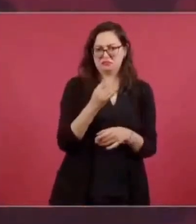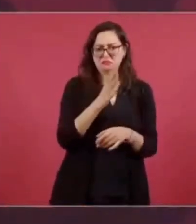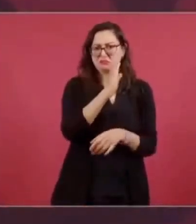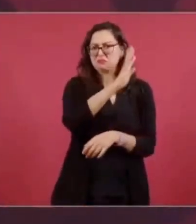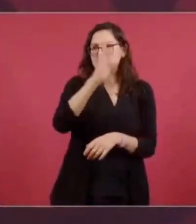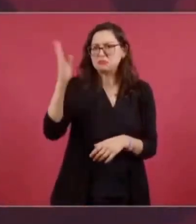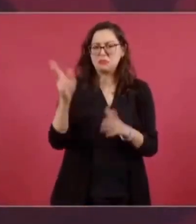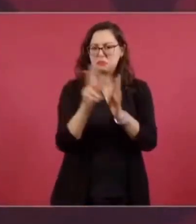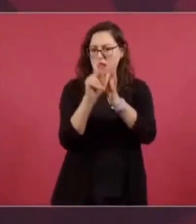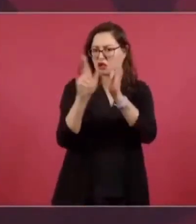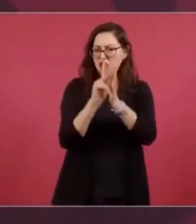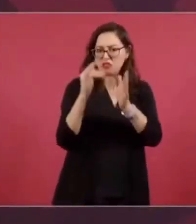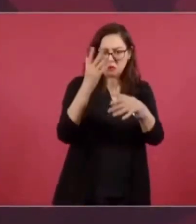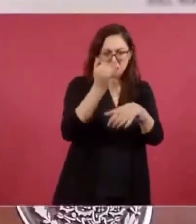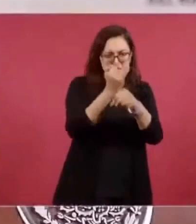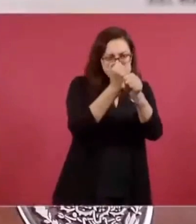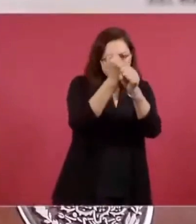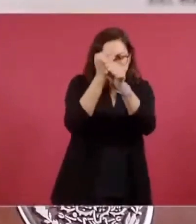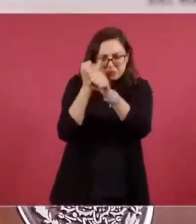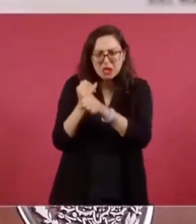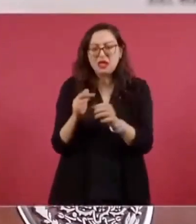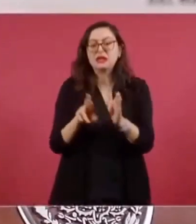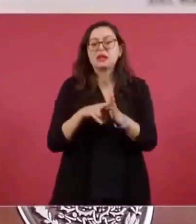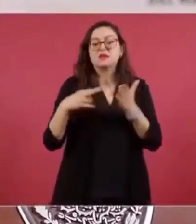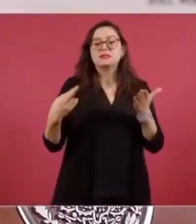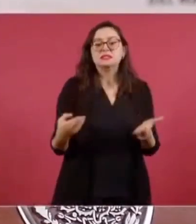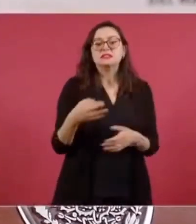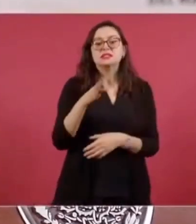y busquen la revista Forbes.